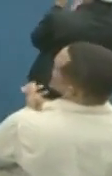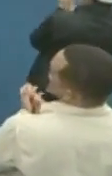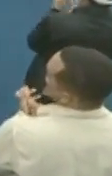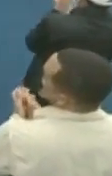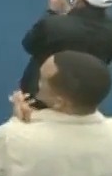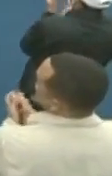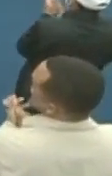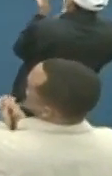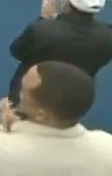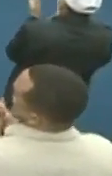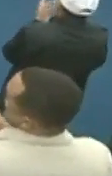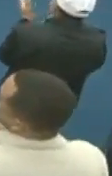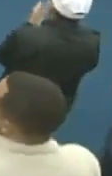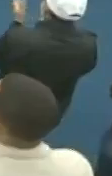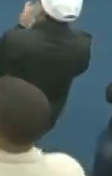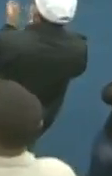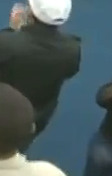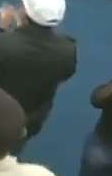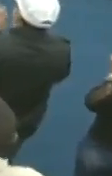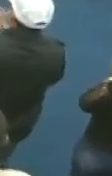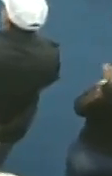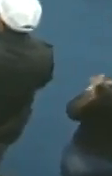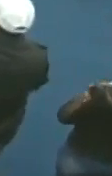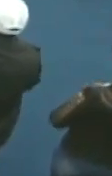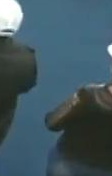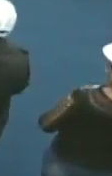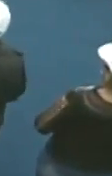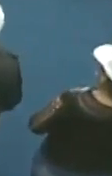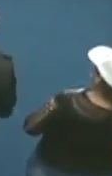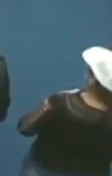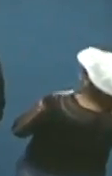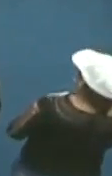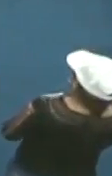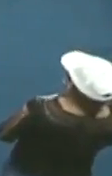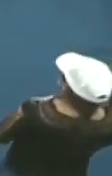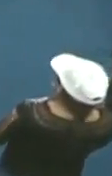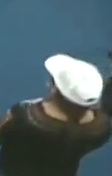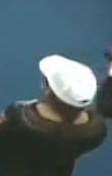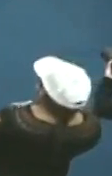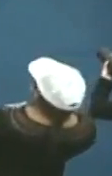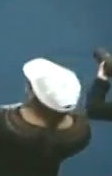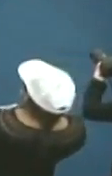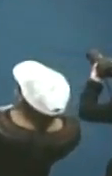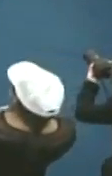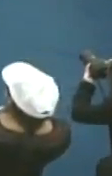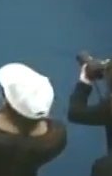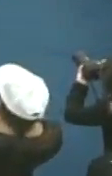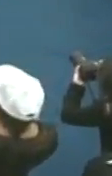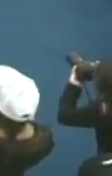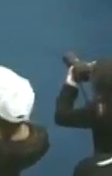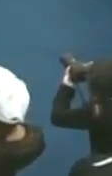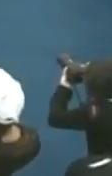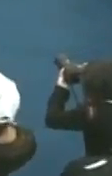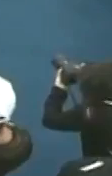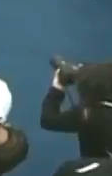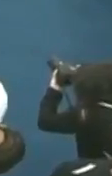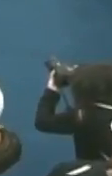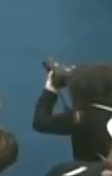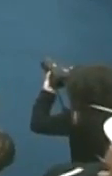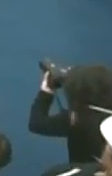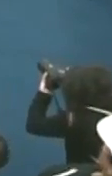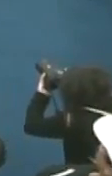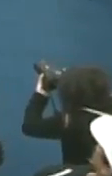la presencia de los emprendedores de todo el territorio nacional. Acá también la vicepresidenta ejecutiva de la